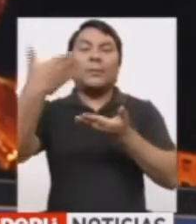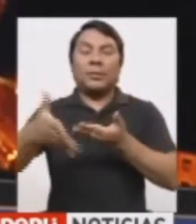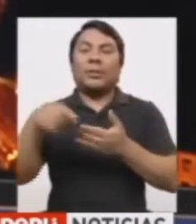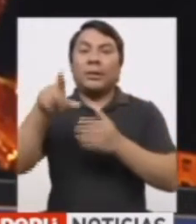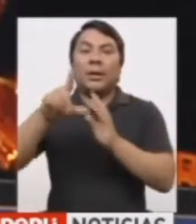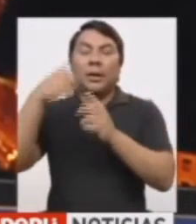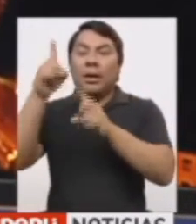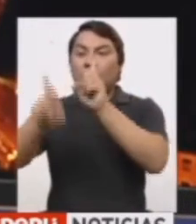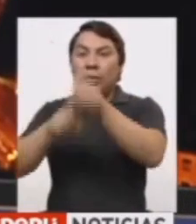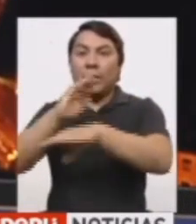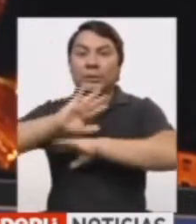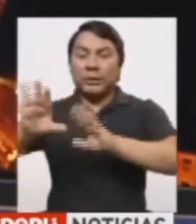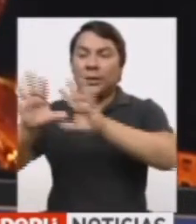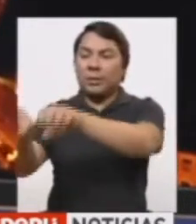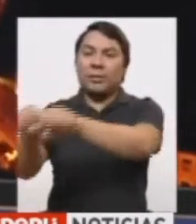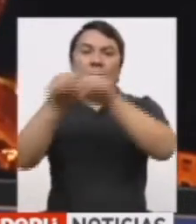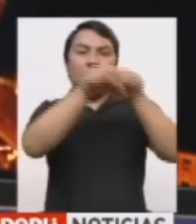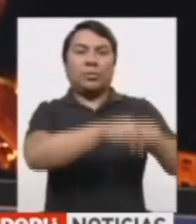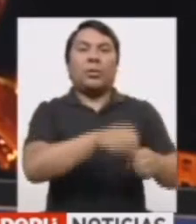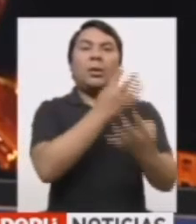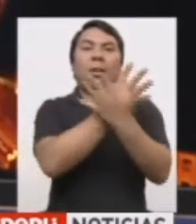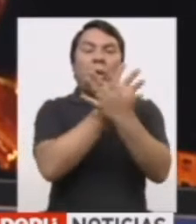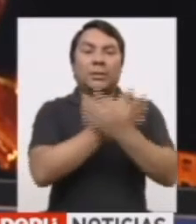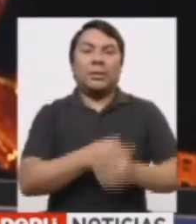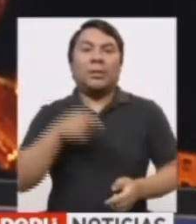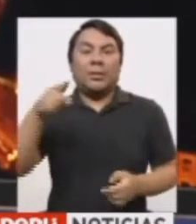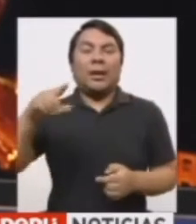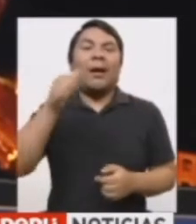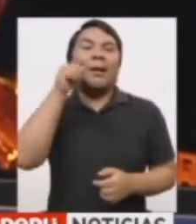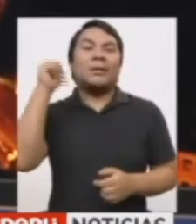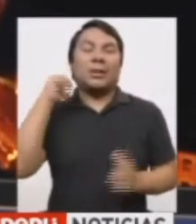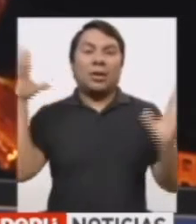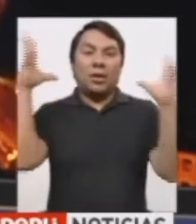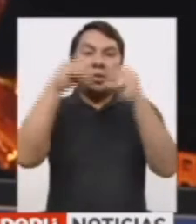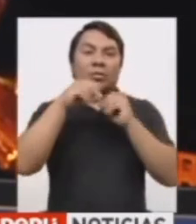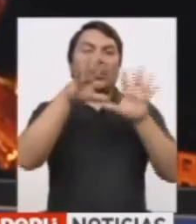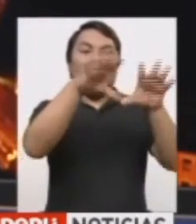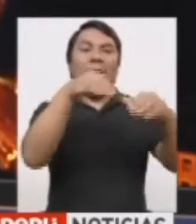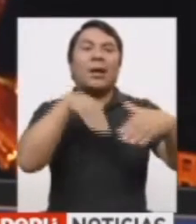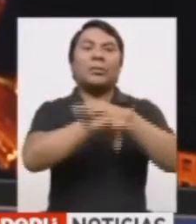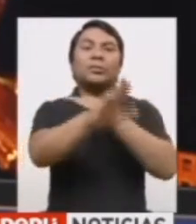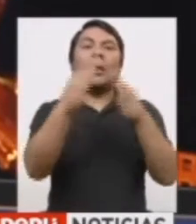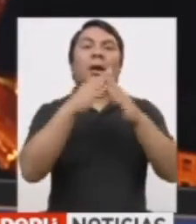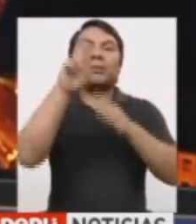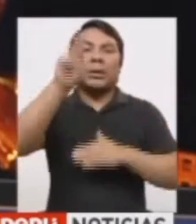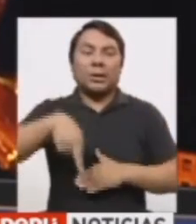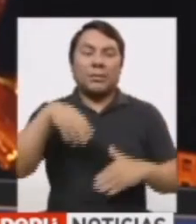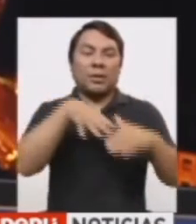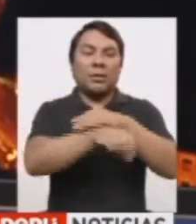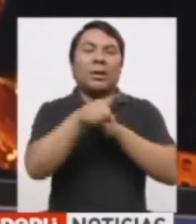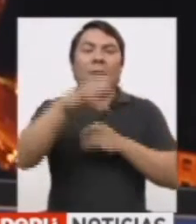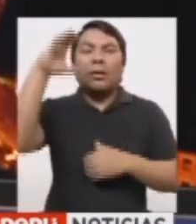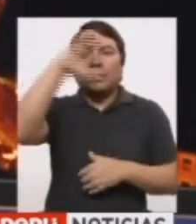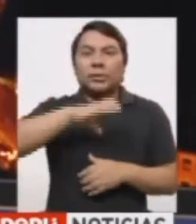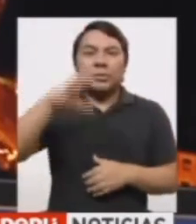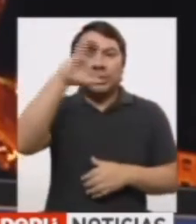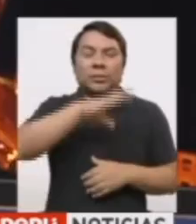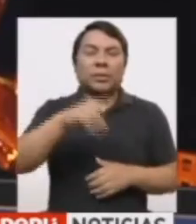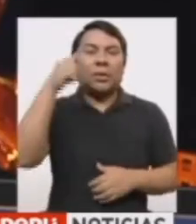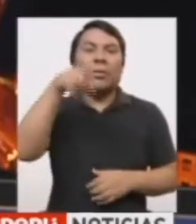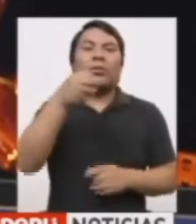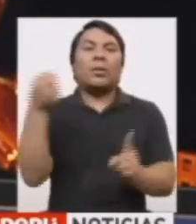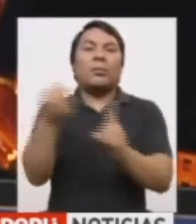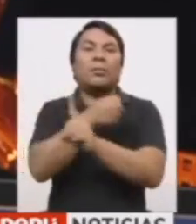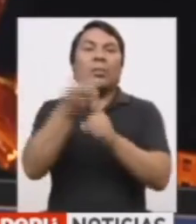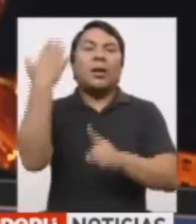a una prisión de la capital. García fue capturado ayer en su vivienda de Rímac y era buscado por el delito de lesiones graves contra